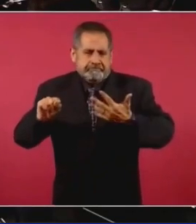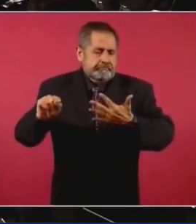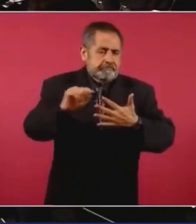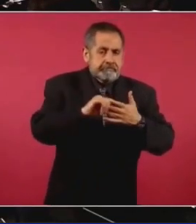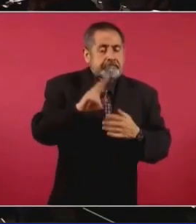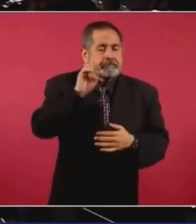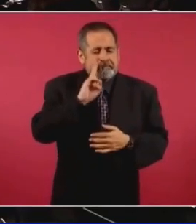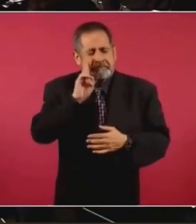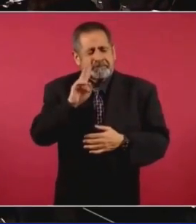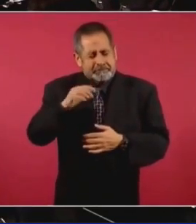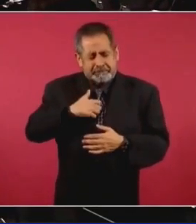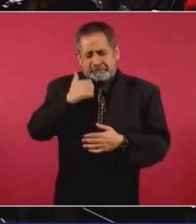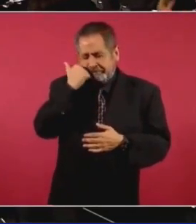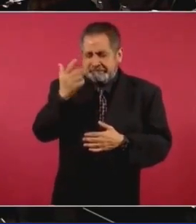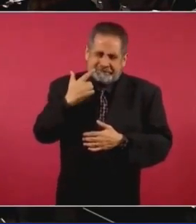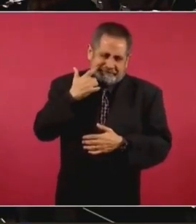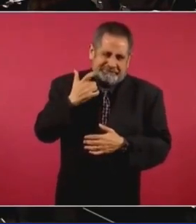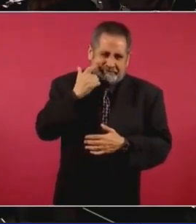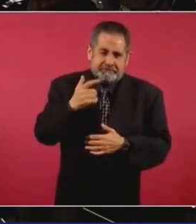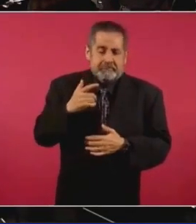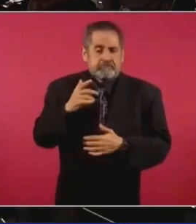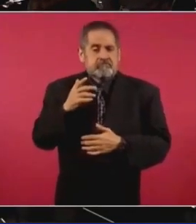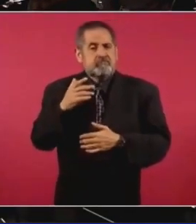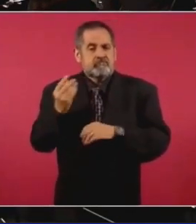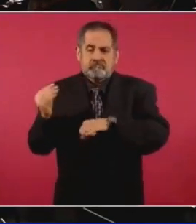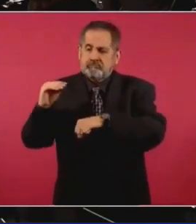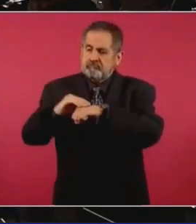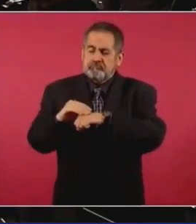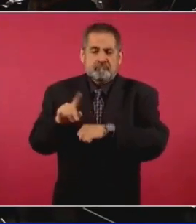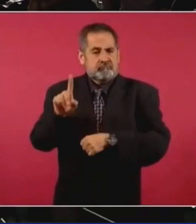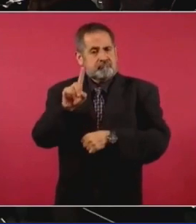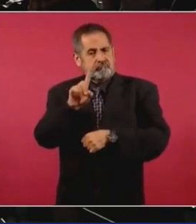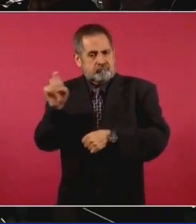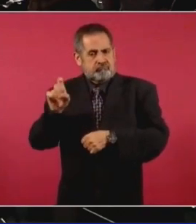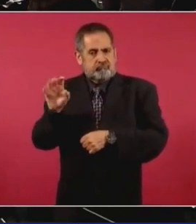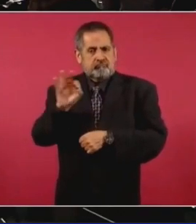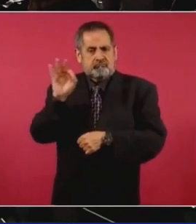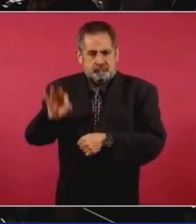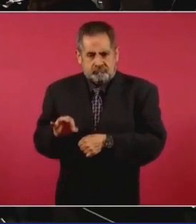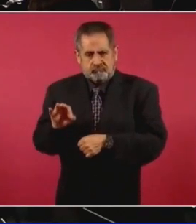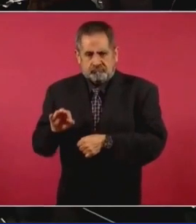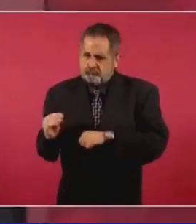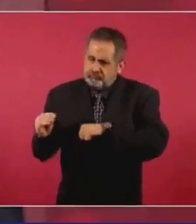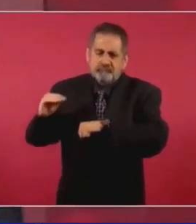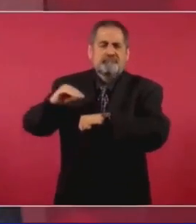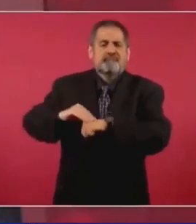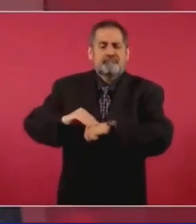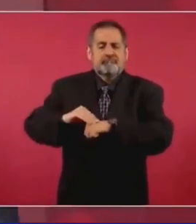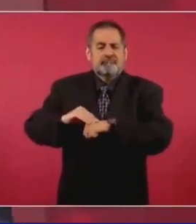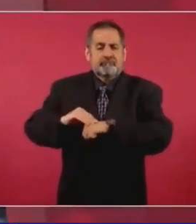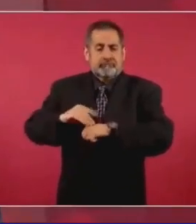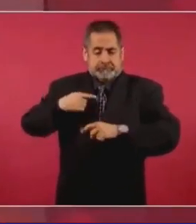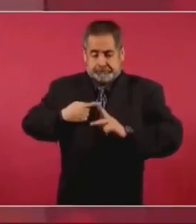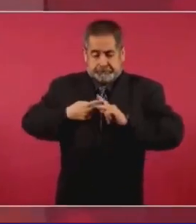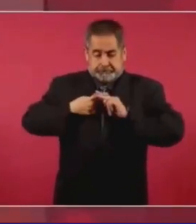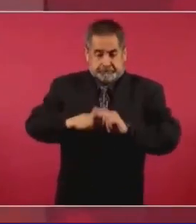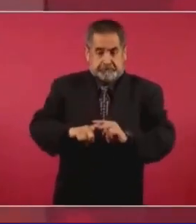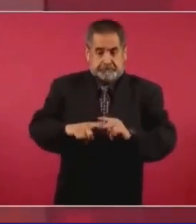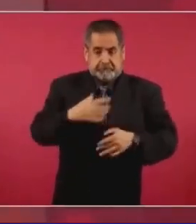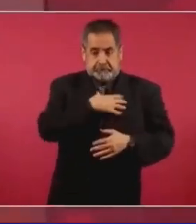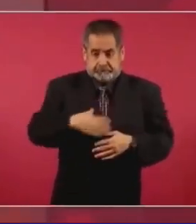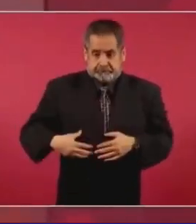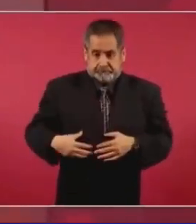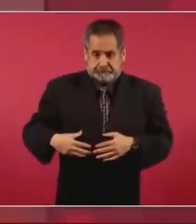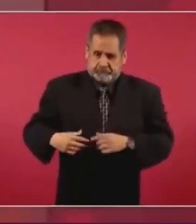es de que yo pueda decir que aumentó el 100% desde que llegué